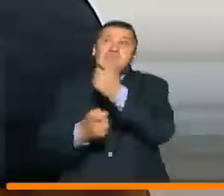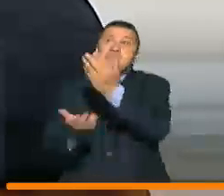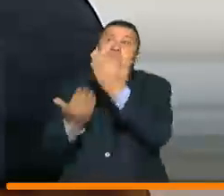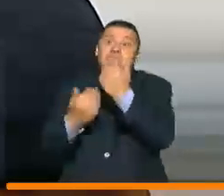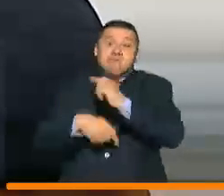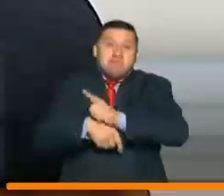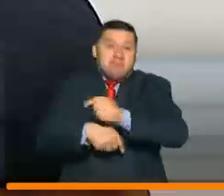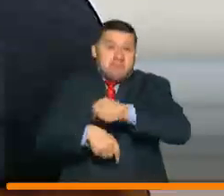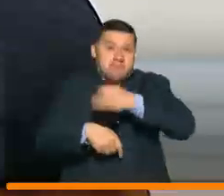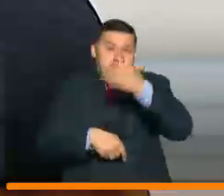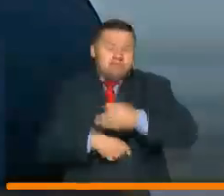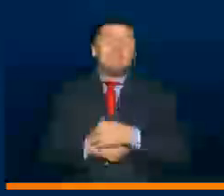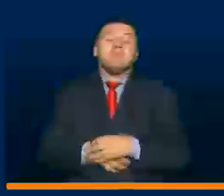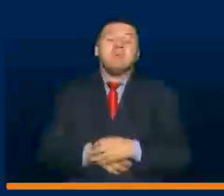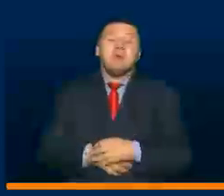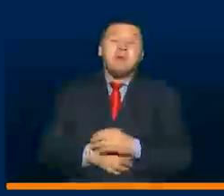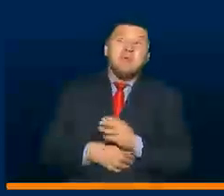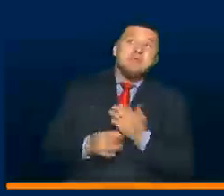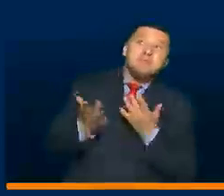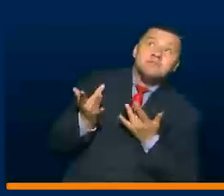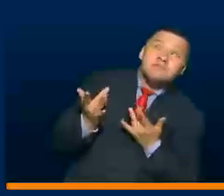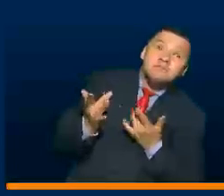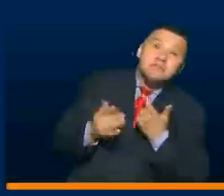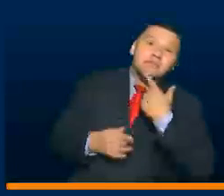vacunas, hemos estado pendientes